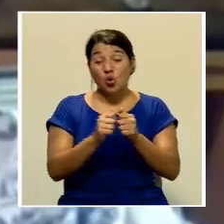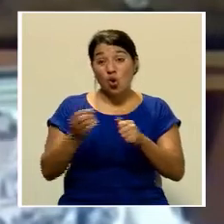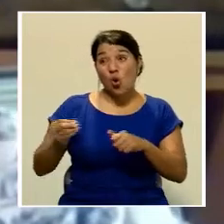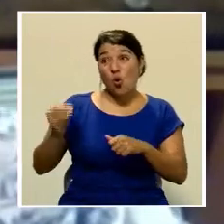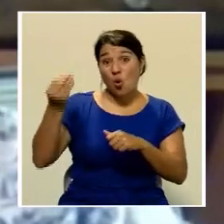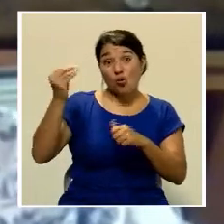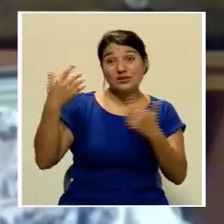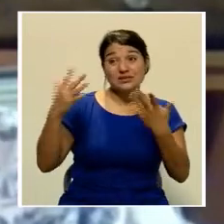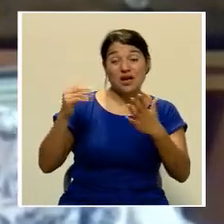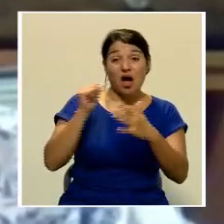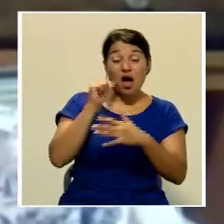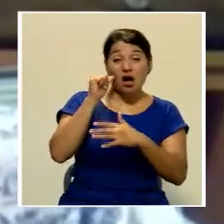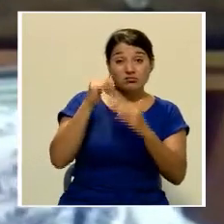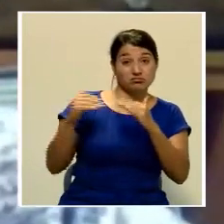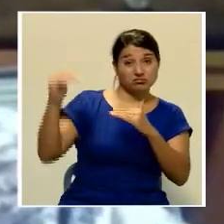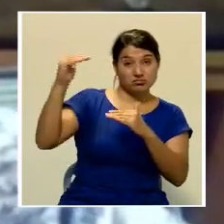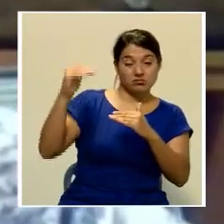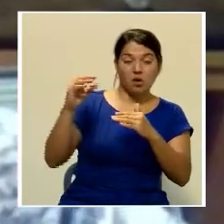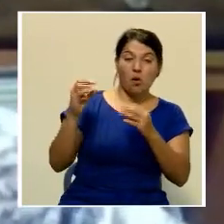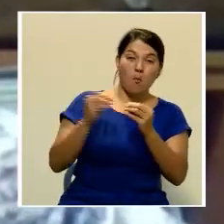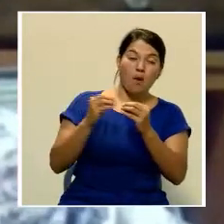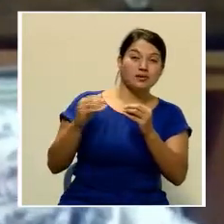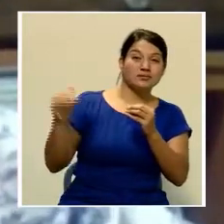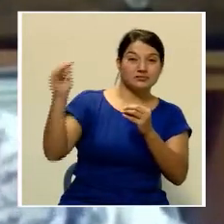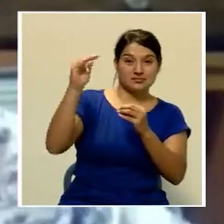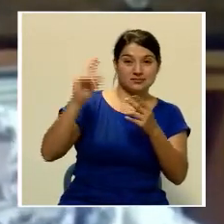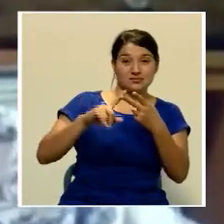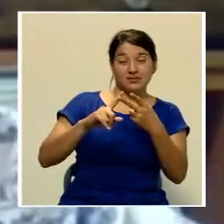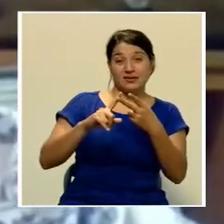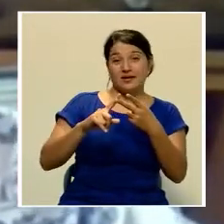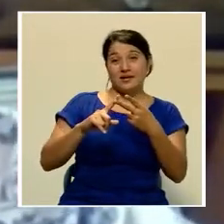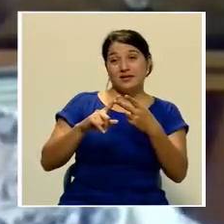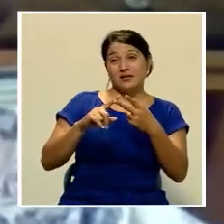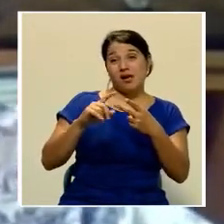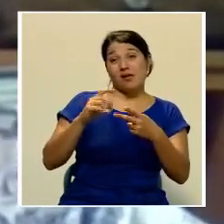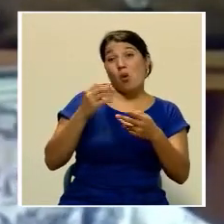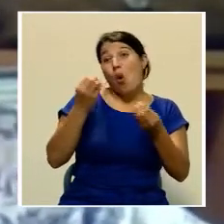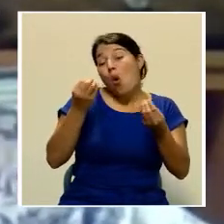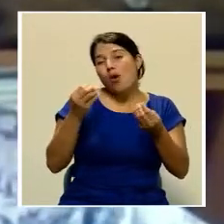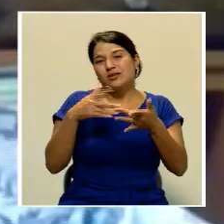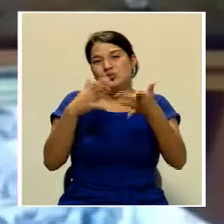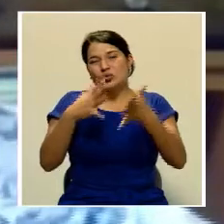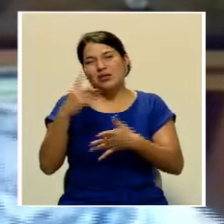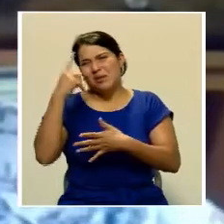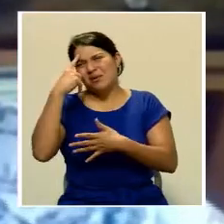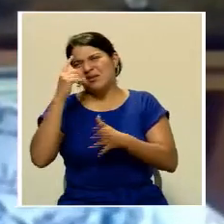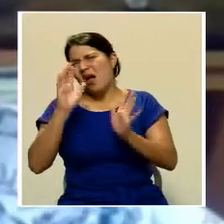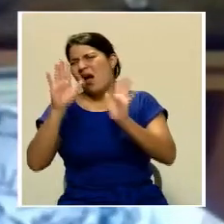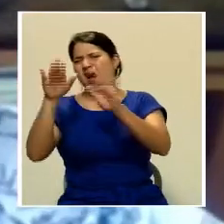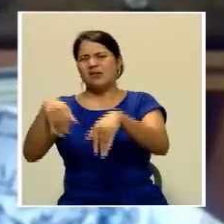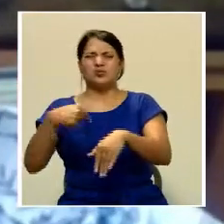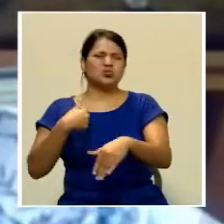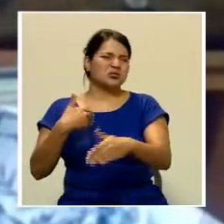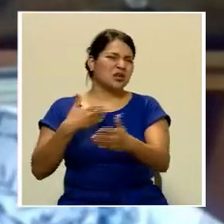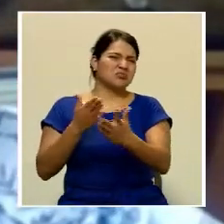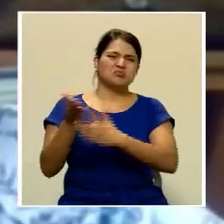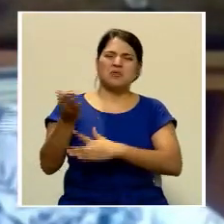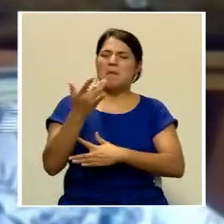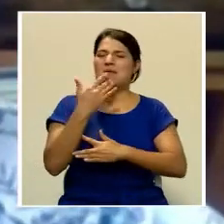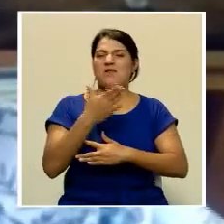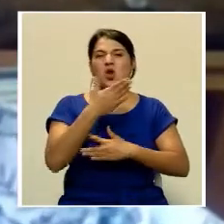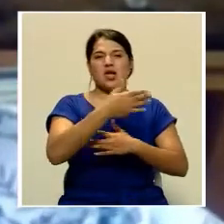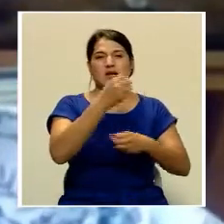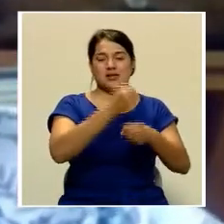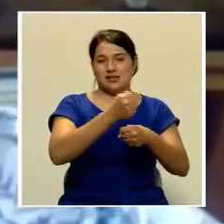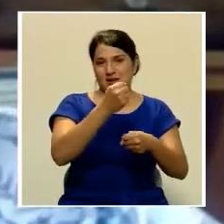o que interrumpan y eso les traiga consecuencias a futuro. Entonces, lo que nosotros planteábamos era que